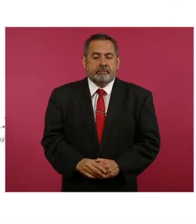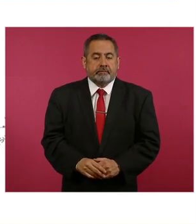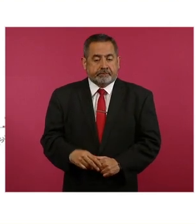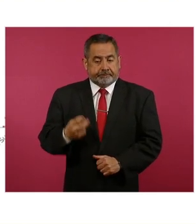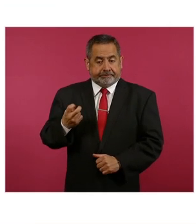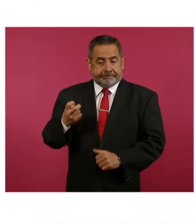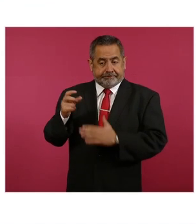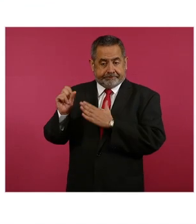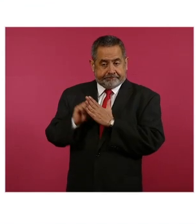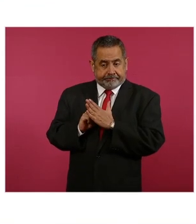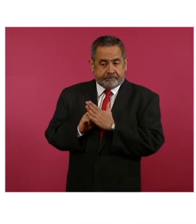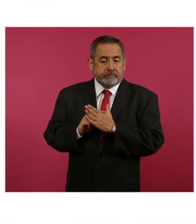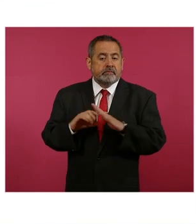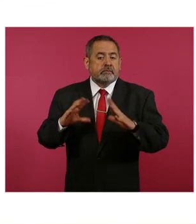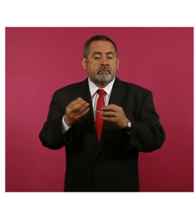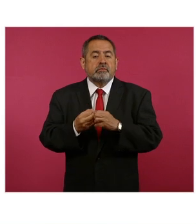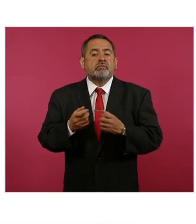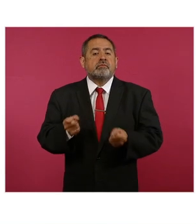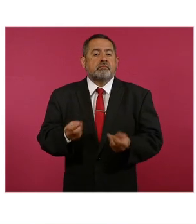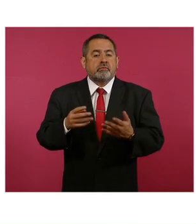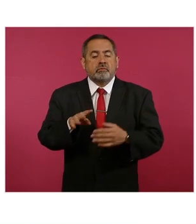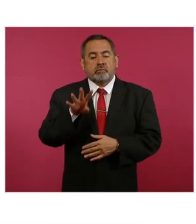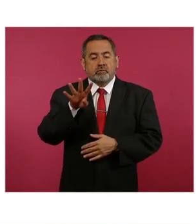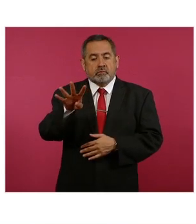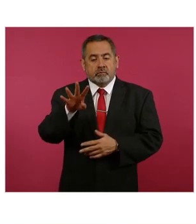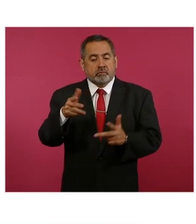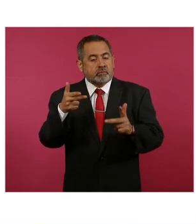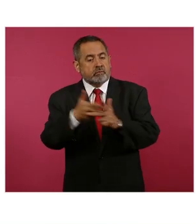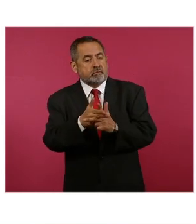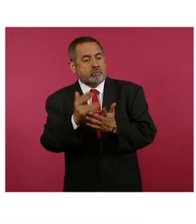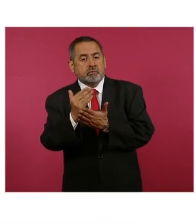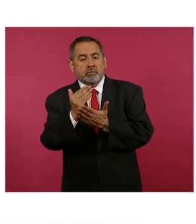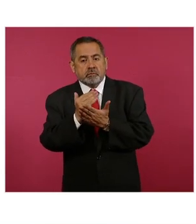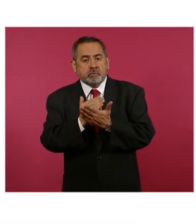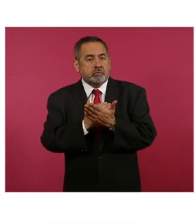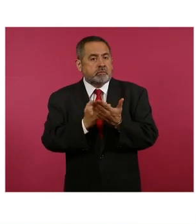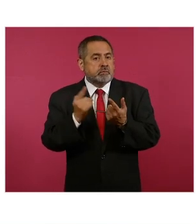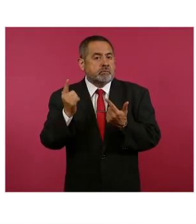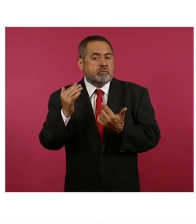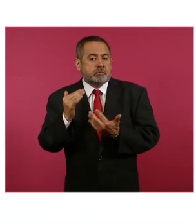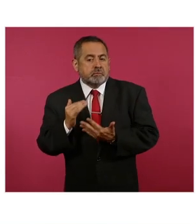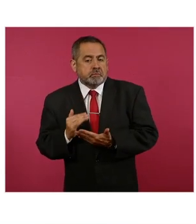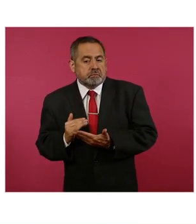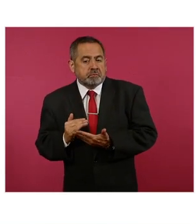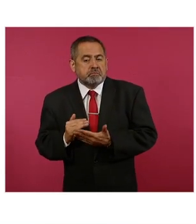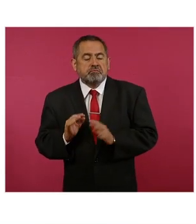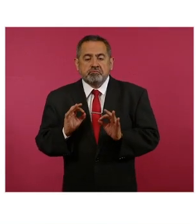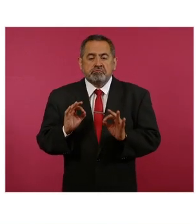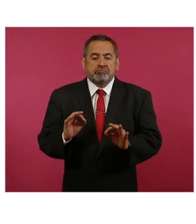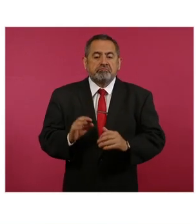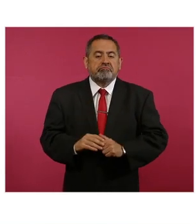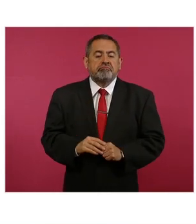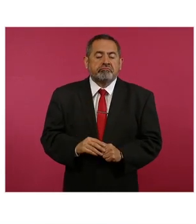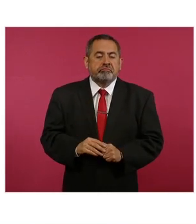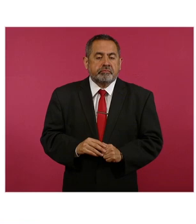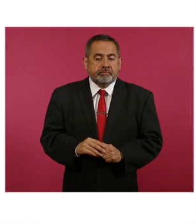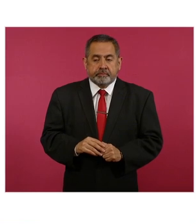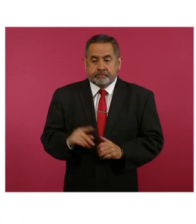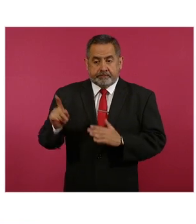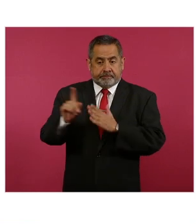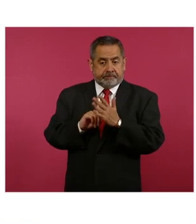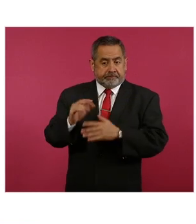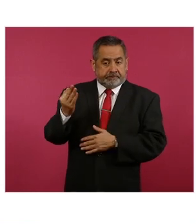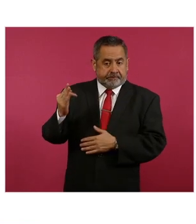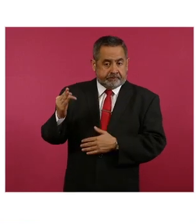mes tuvimos 19 homicidios menos. En febrero